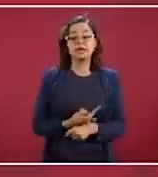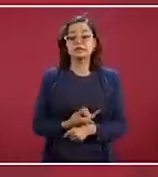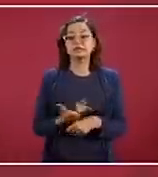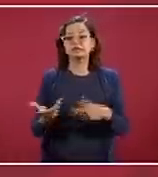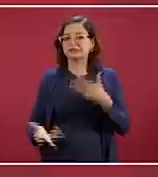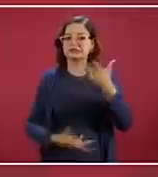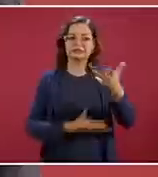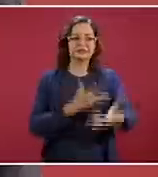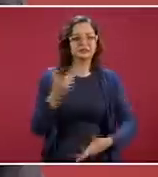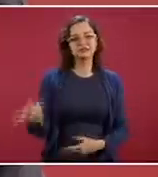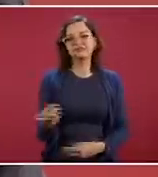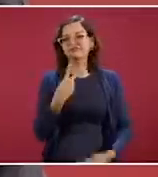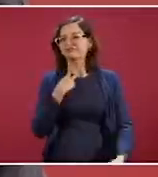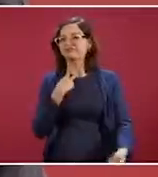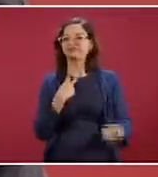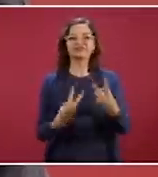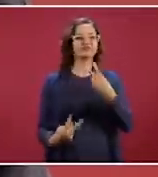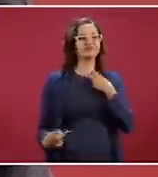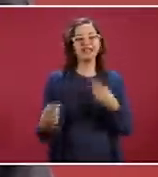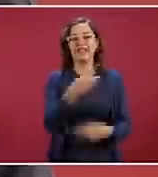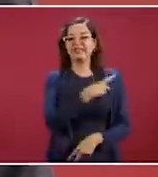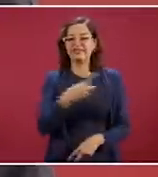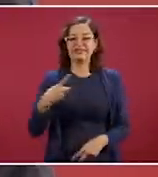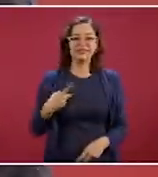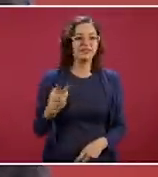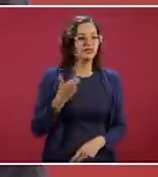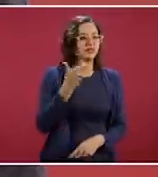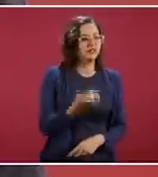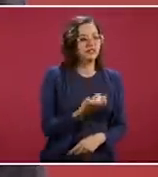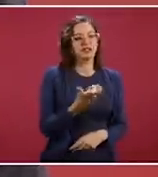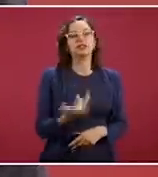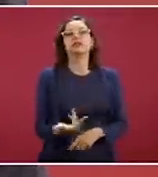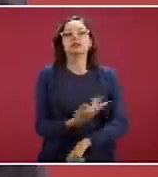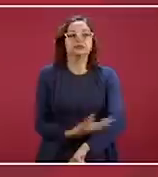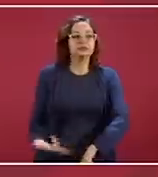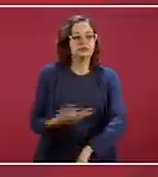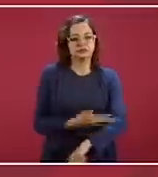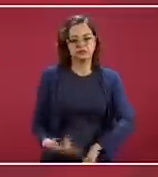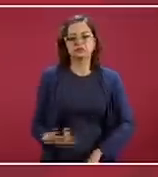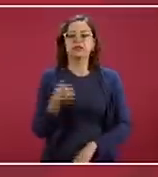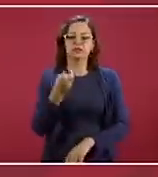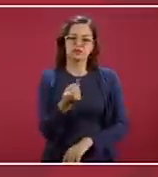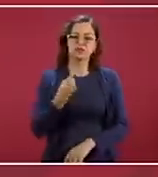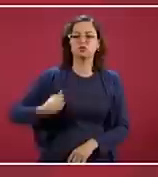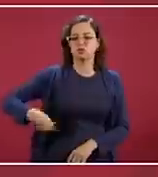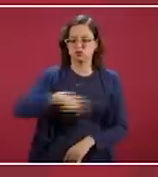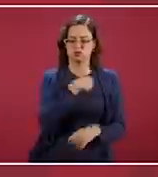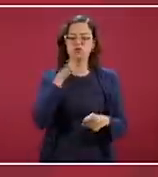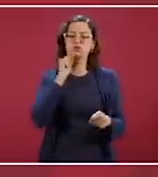buscando reestructurar sus deudas. Y en eso estamos también ayudando,